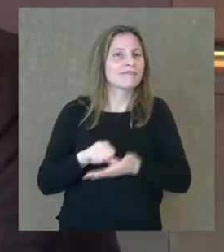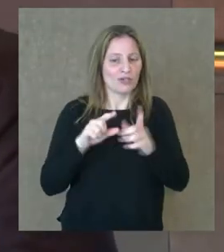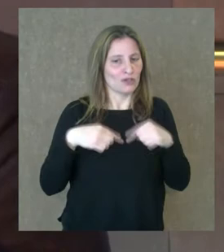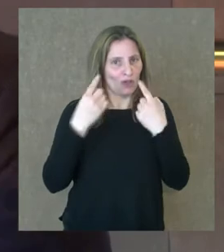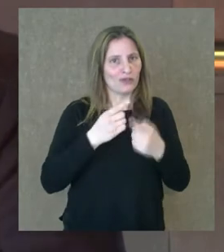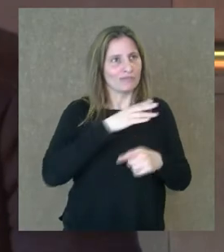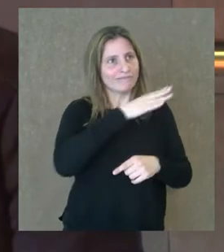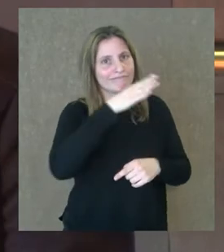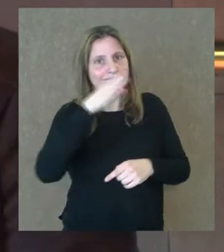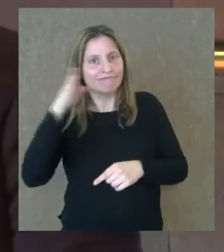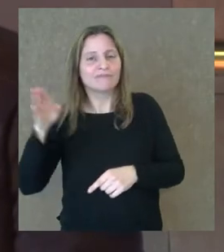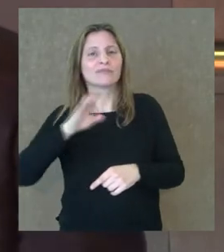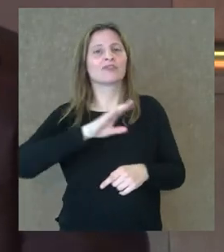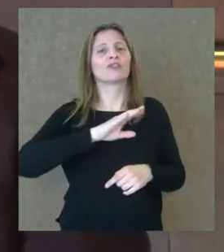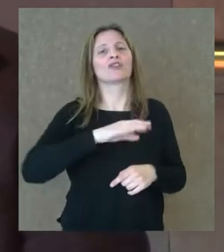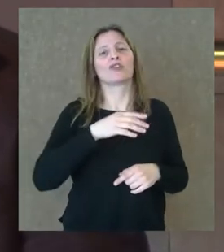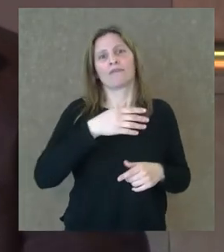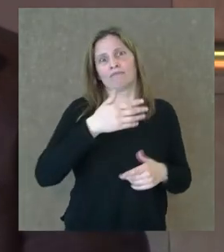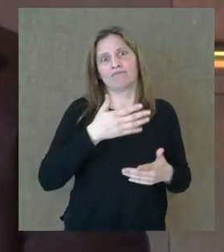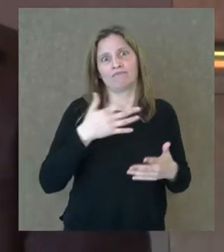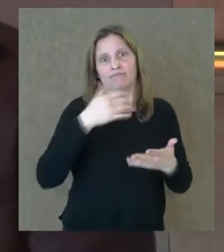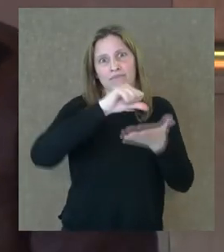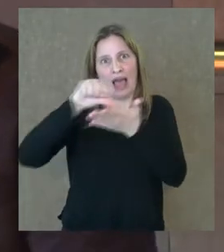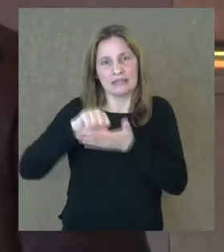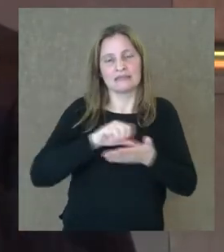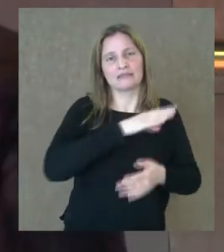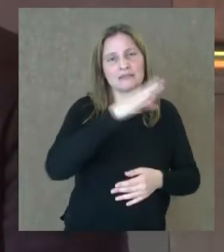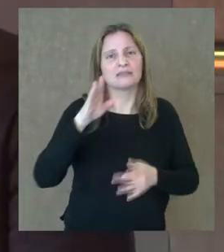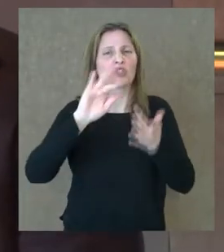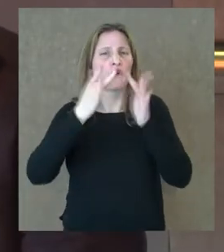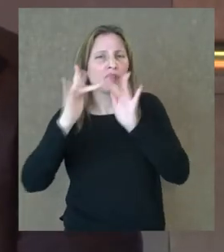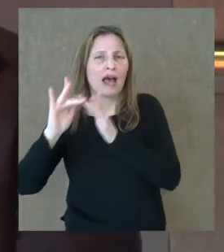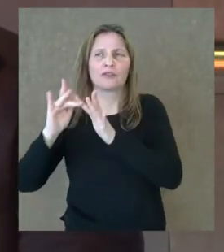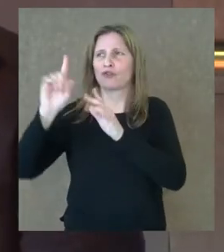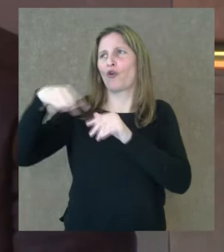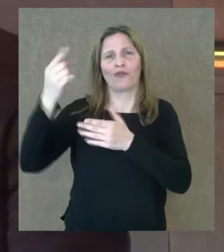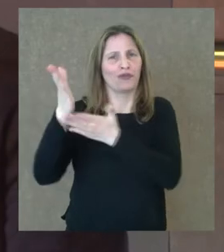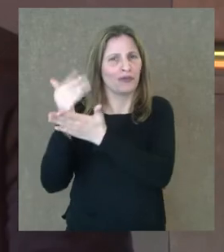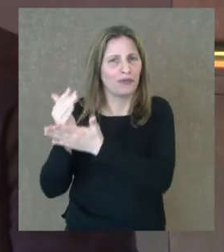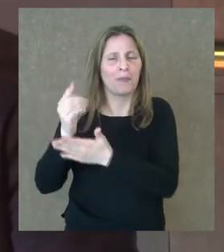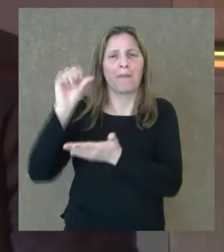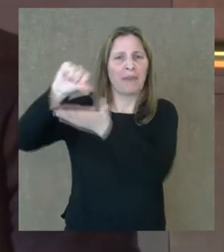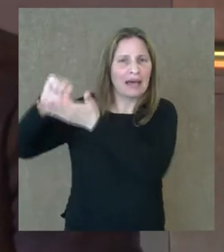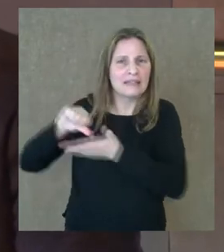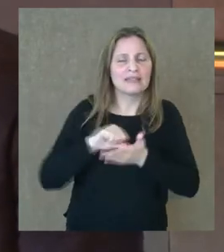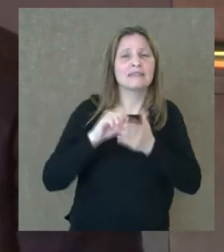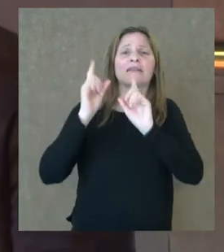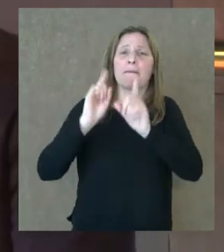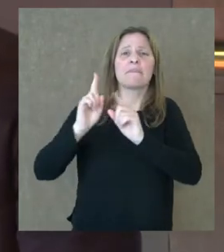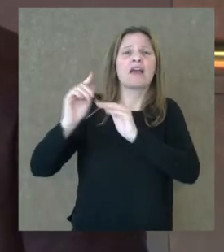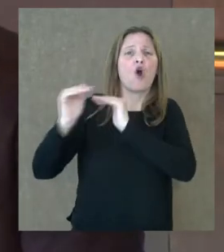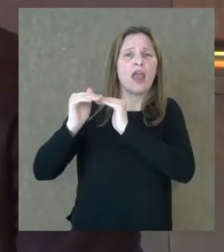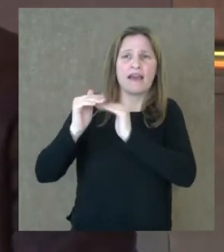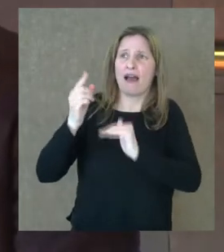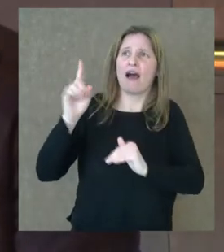transitamos por varios continentes y por varios países entonces así como yo tenía contratos en el exterior había colegas que venían a uruguay colegas del